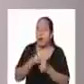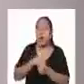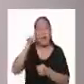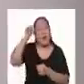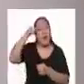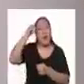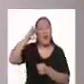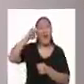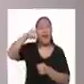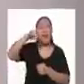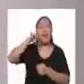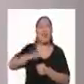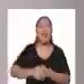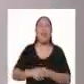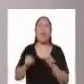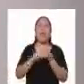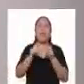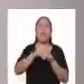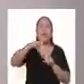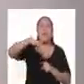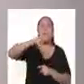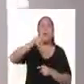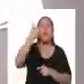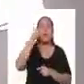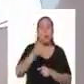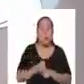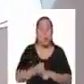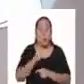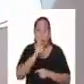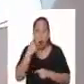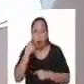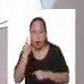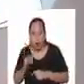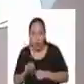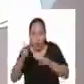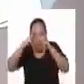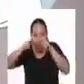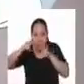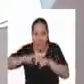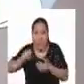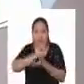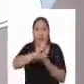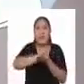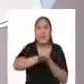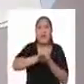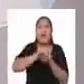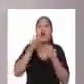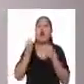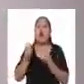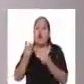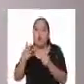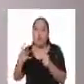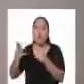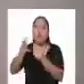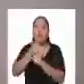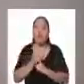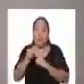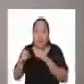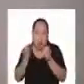y Polvos Azules. Si no conoces ninguna, investiga por tu cuenta y escribe un párrafo de cómo se logró esta regulación